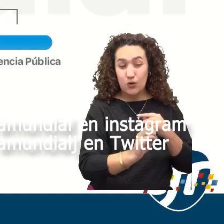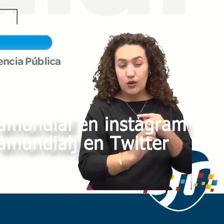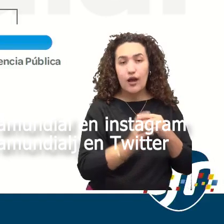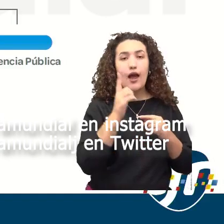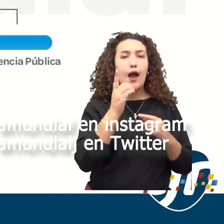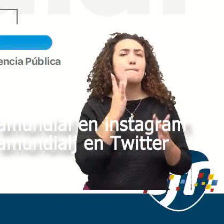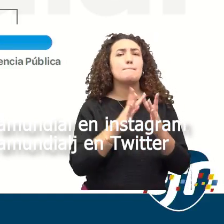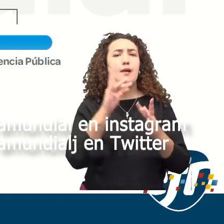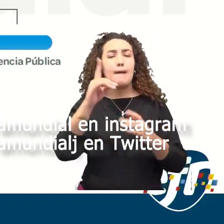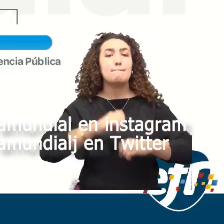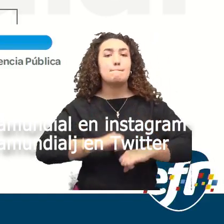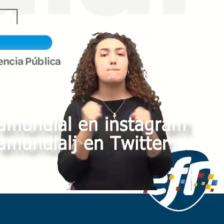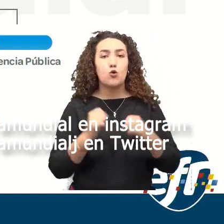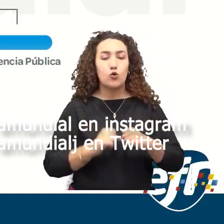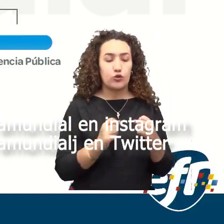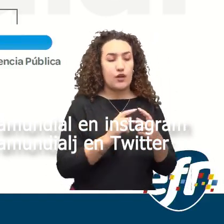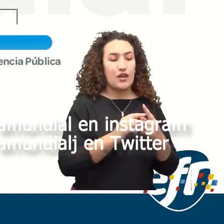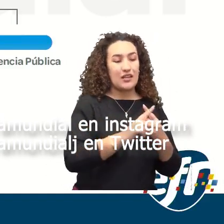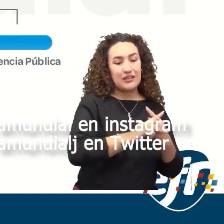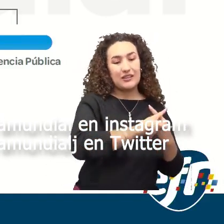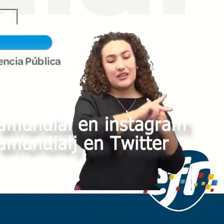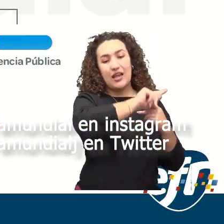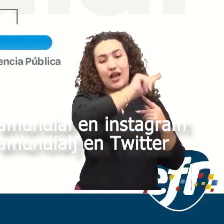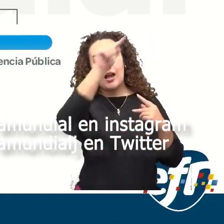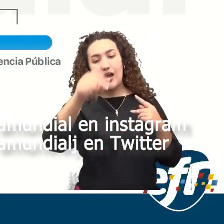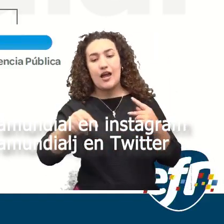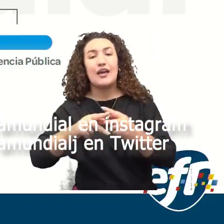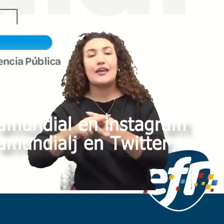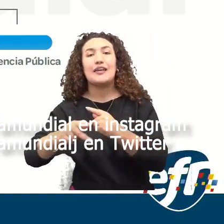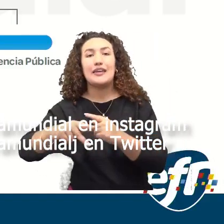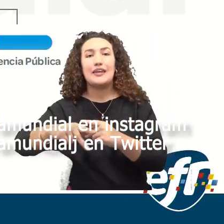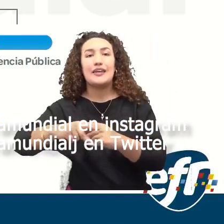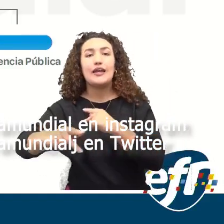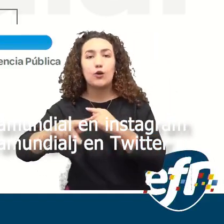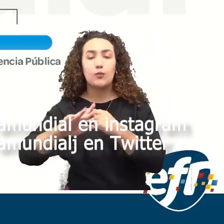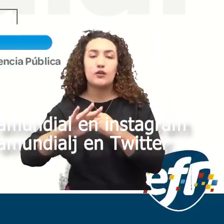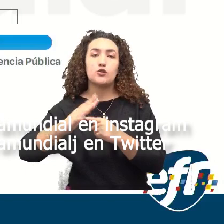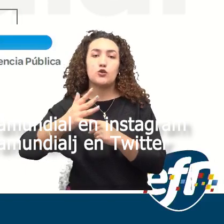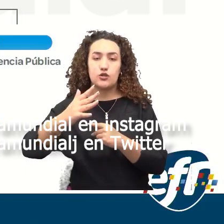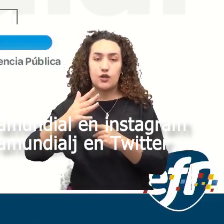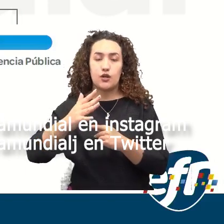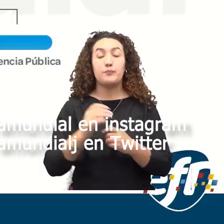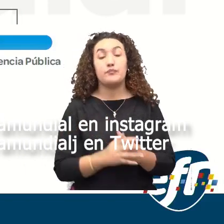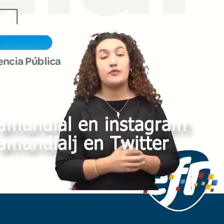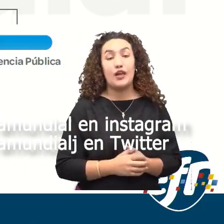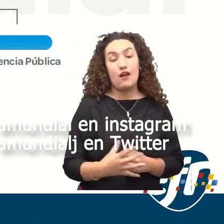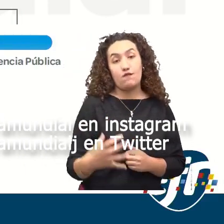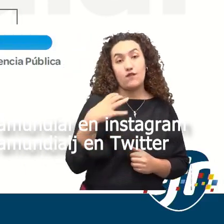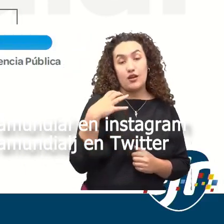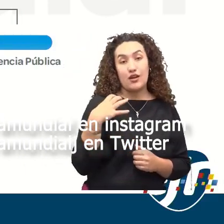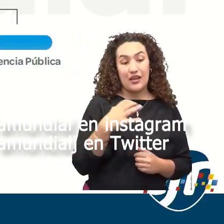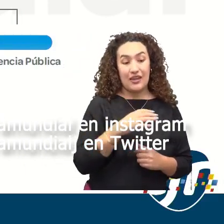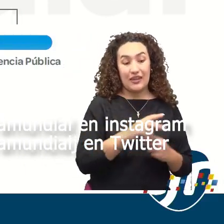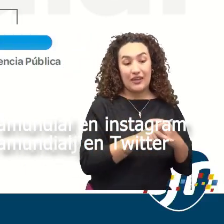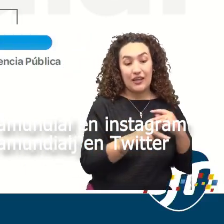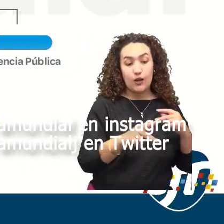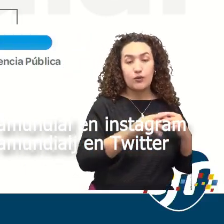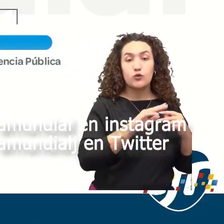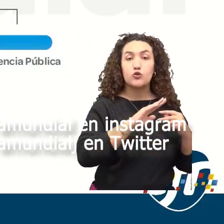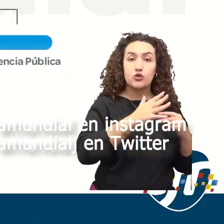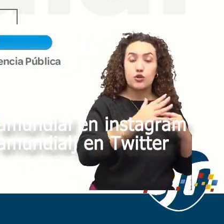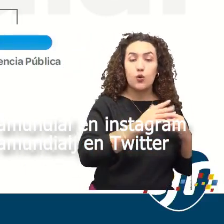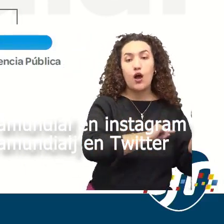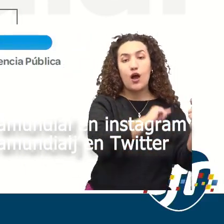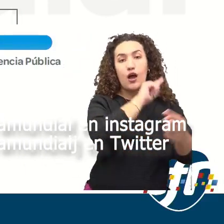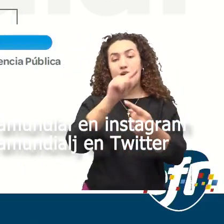Bogotá, y el kilómetro 5 en Bogotá, y entre el kilómetro 35 y el kilómetro 40 en Facatativá. En esos dos tramos no se puede hacer